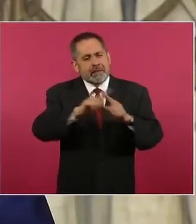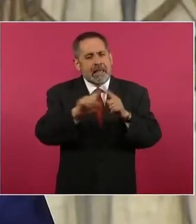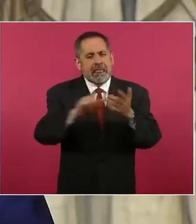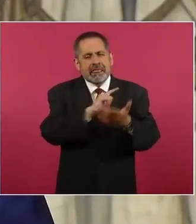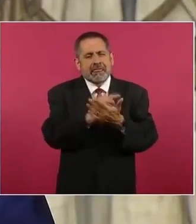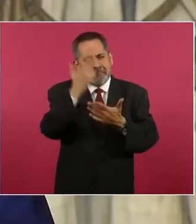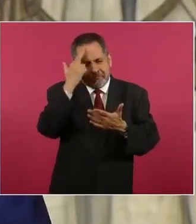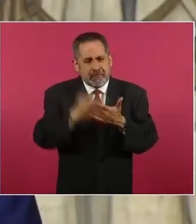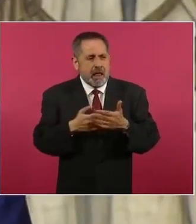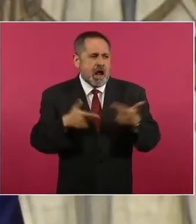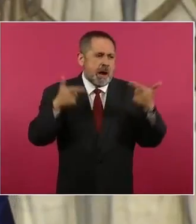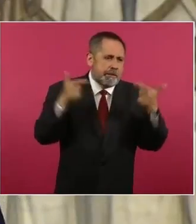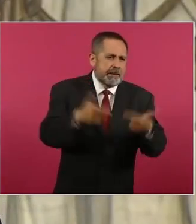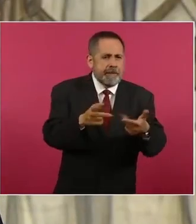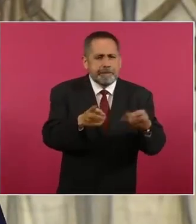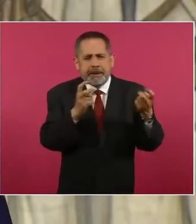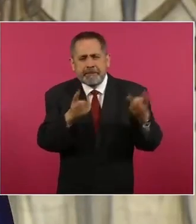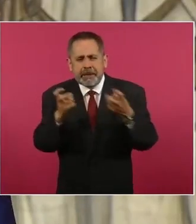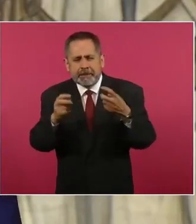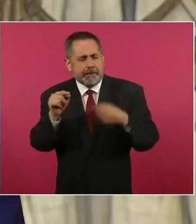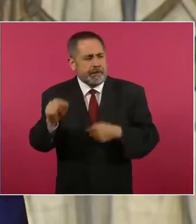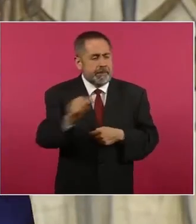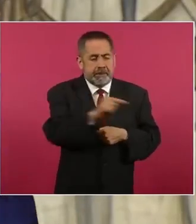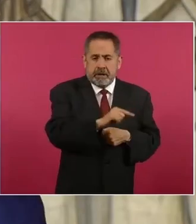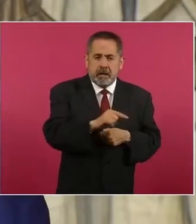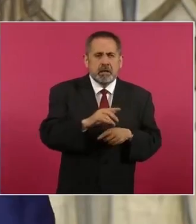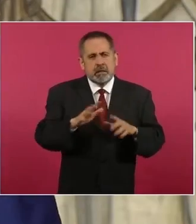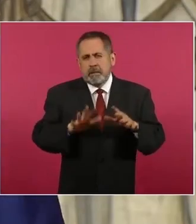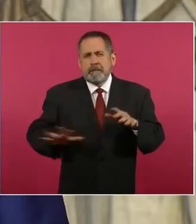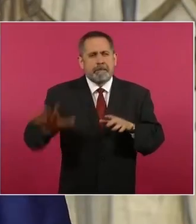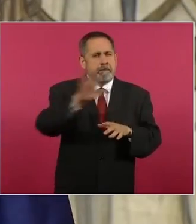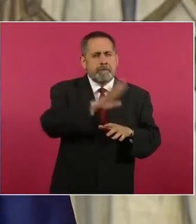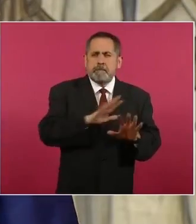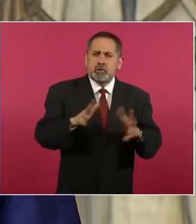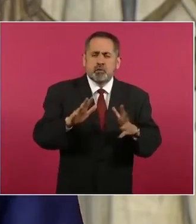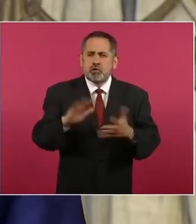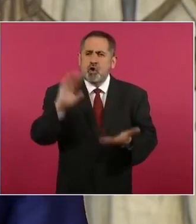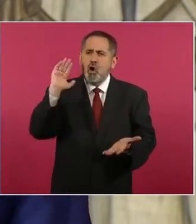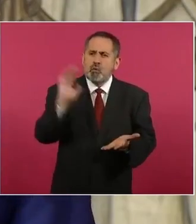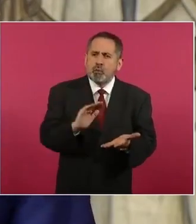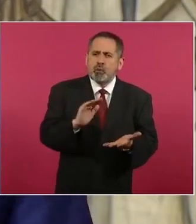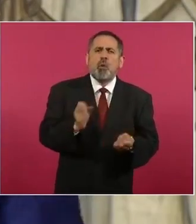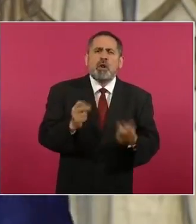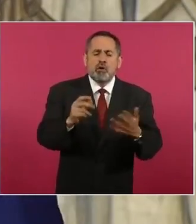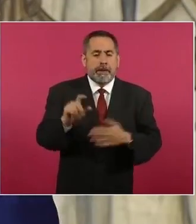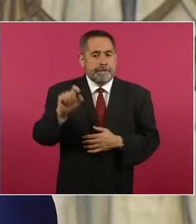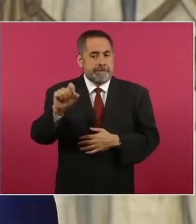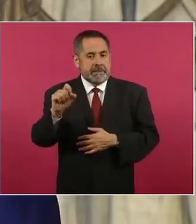robo hemos logrado una disminución en general del